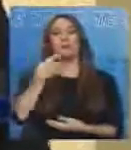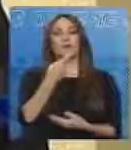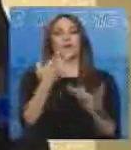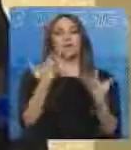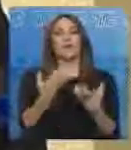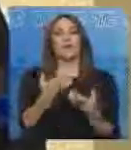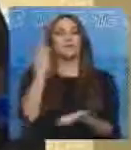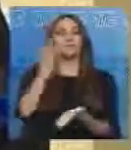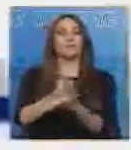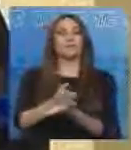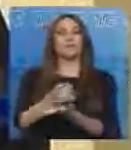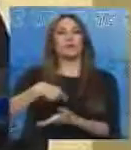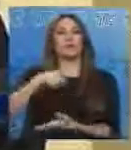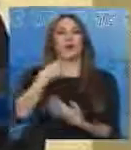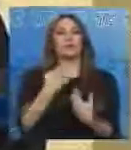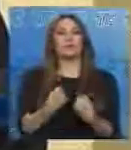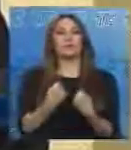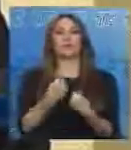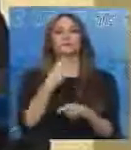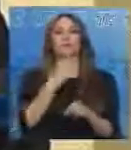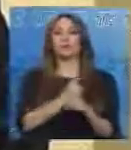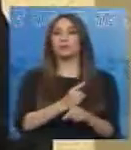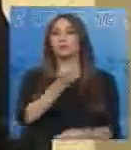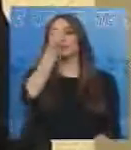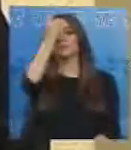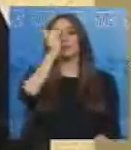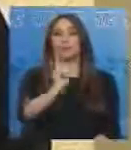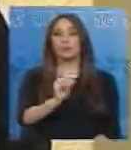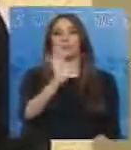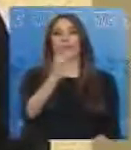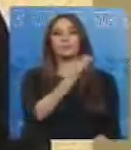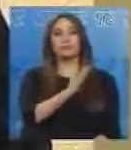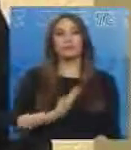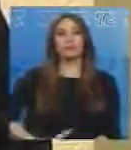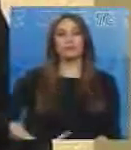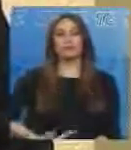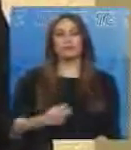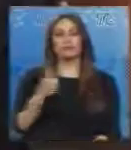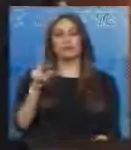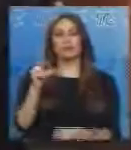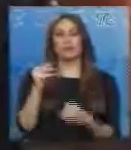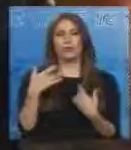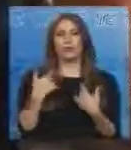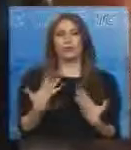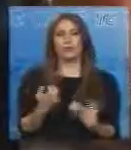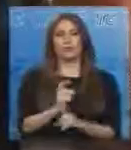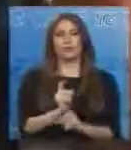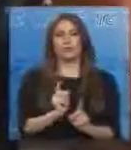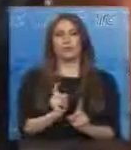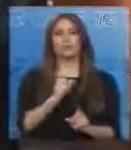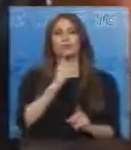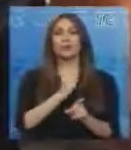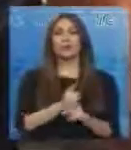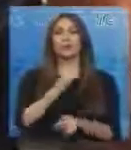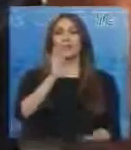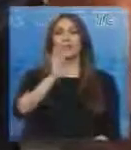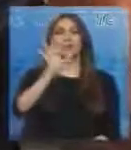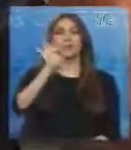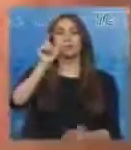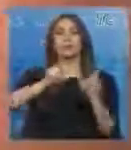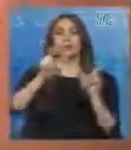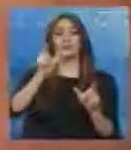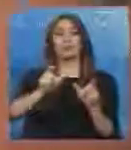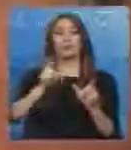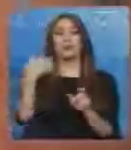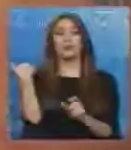deseo de eternizarse en el poder. Yo creo que la decisión del presidente demuestra que jamás hubo ese deseo. De concretarse el tema, 49 legisladores que han